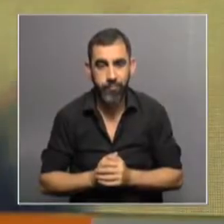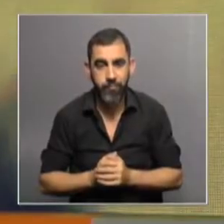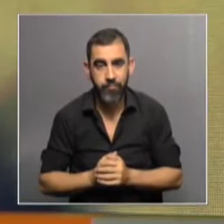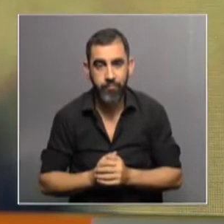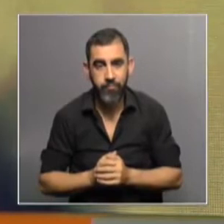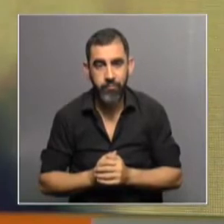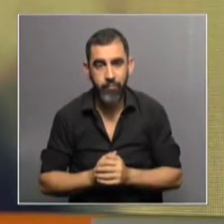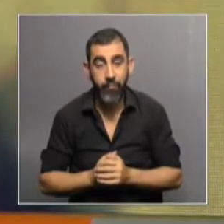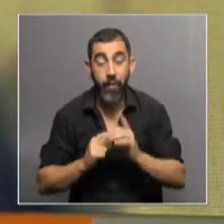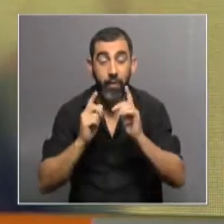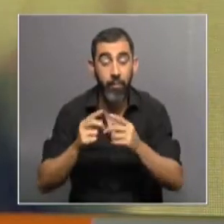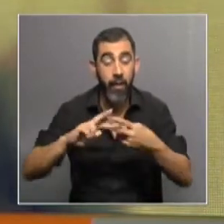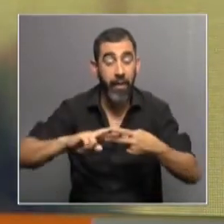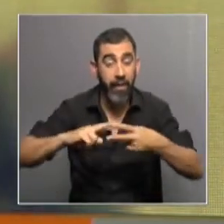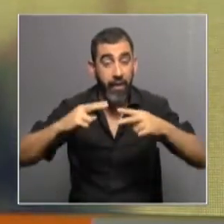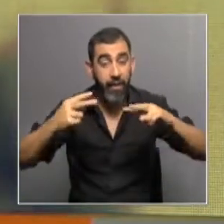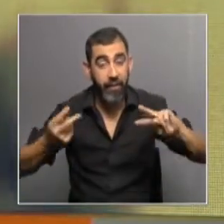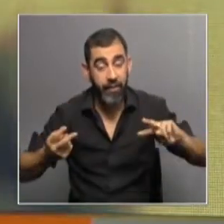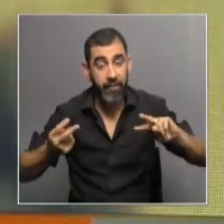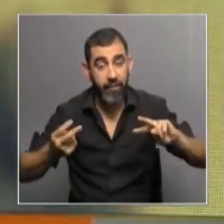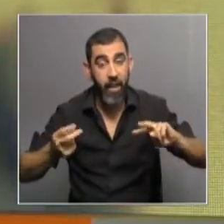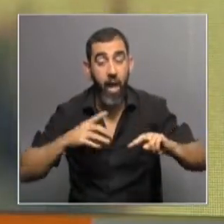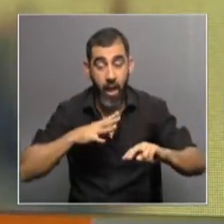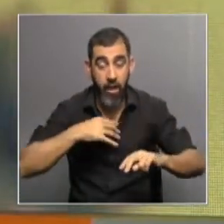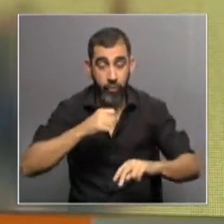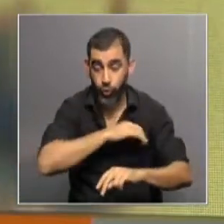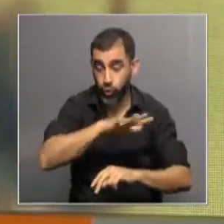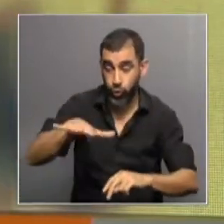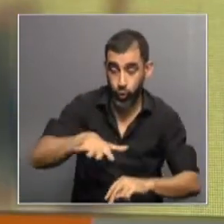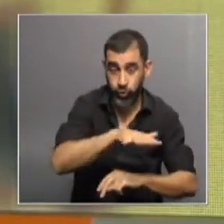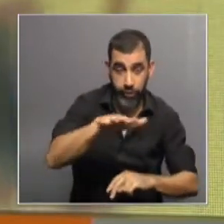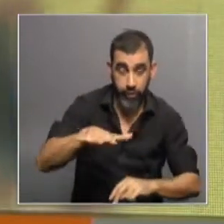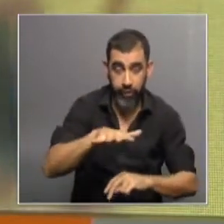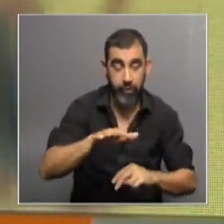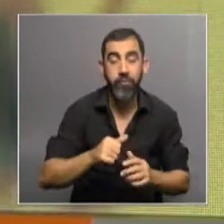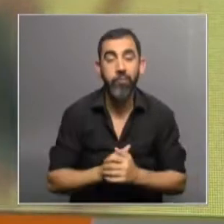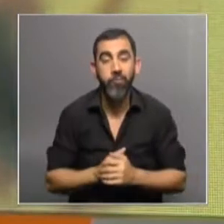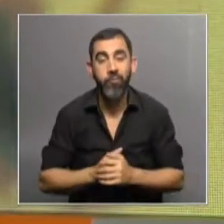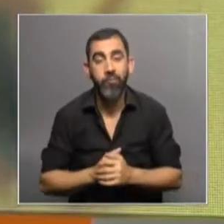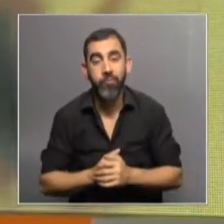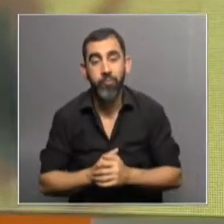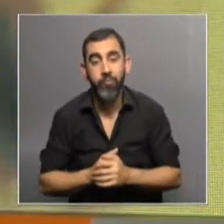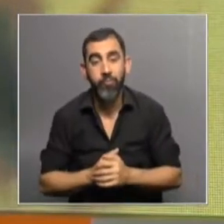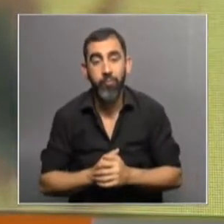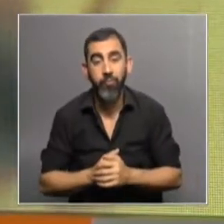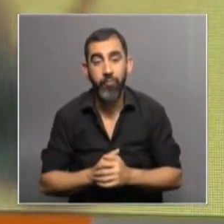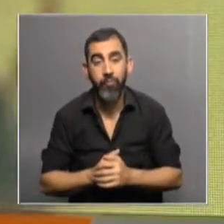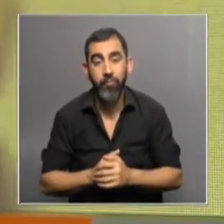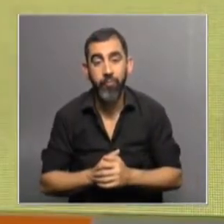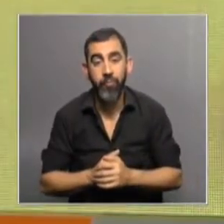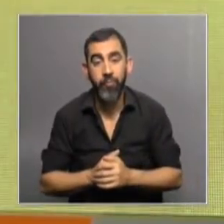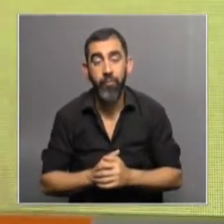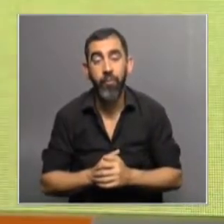también en esto de que la genética está en la sociedad y al alcance de todos cerca de todos bueno nosotros quisimos